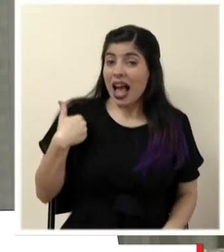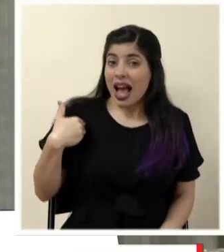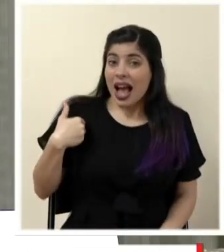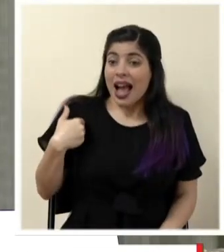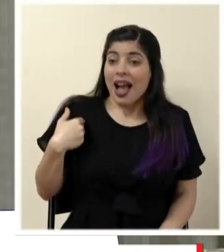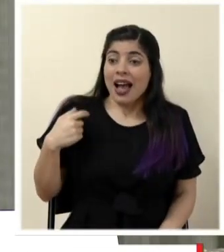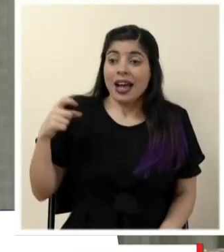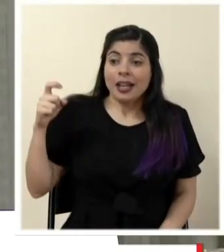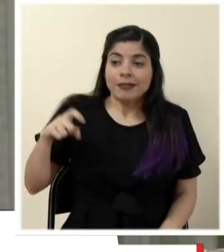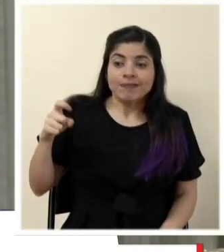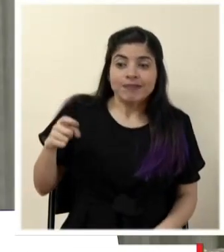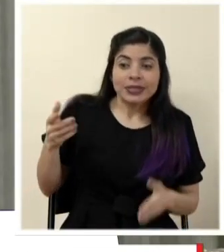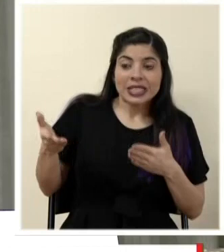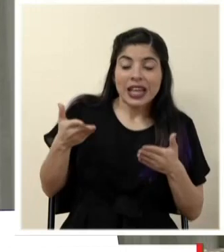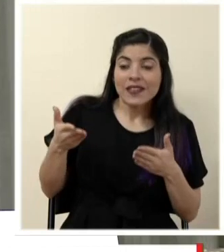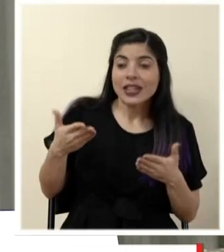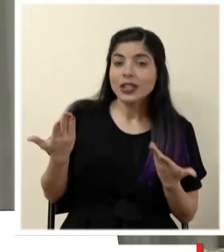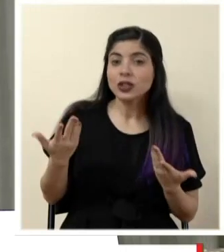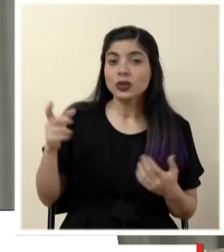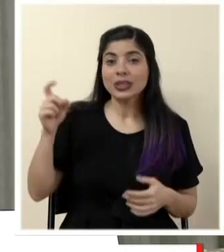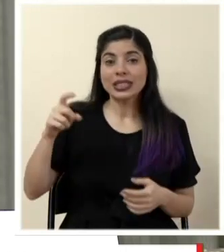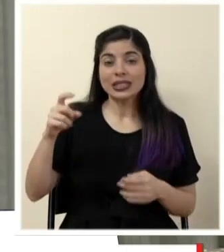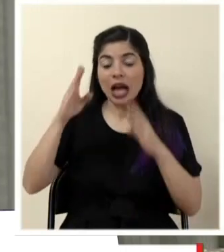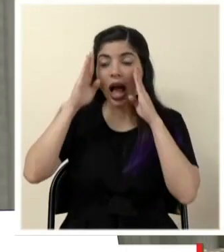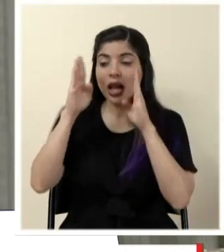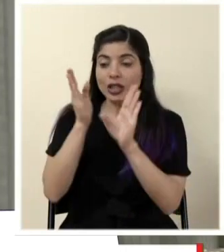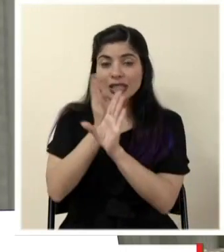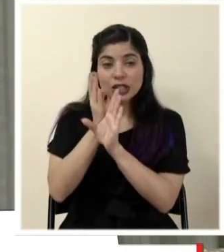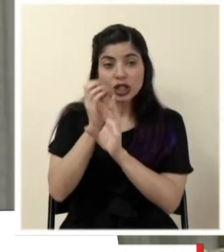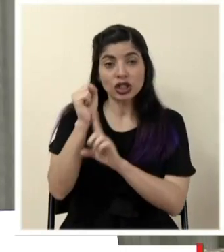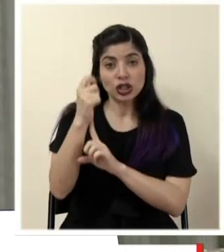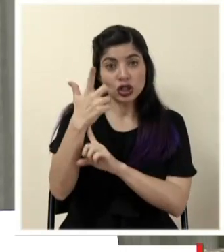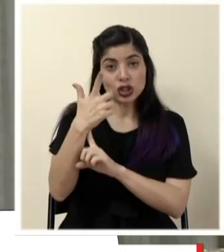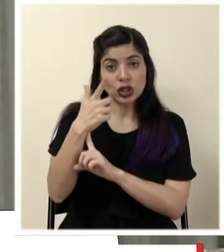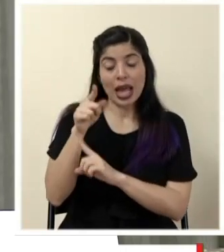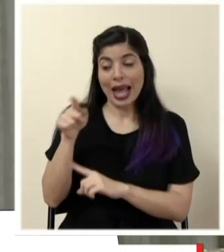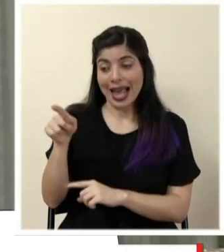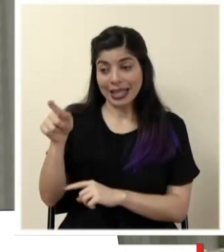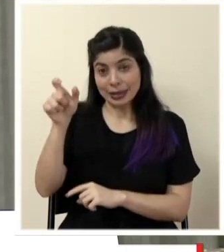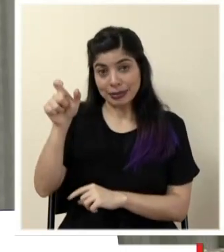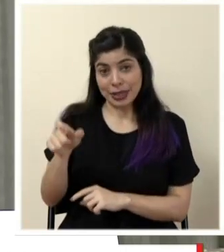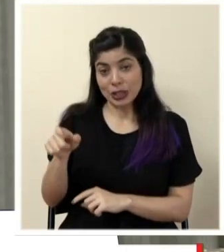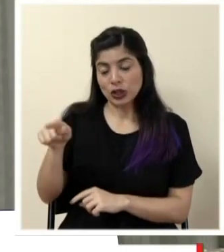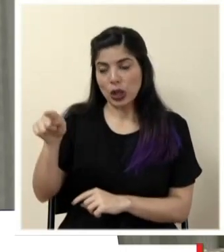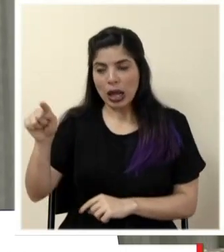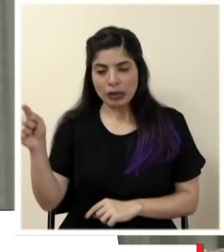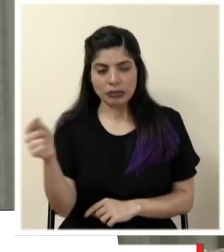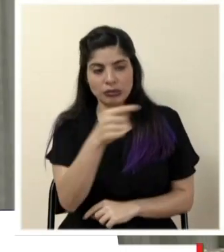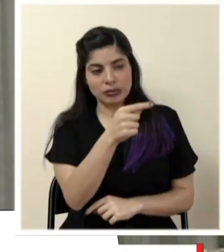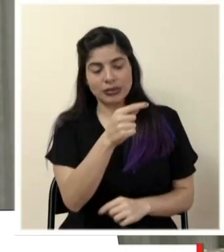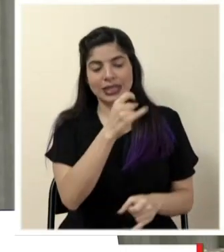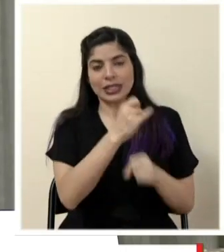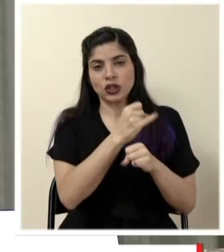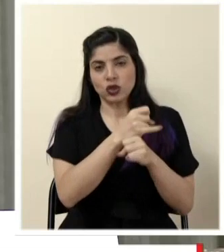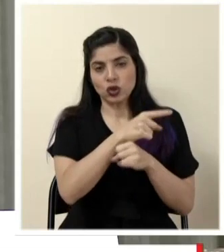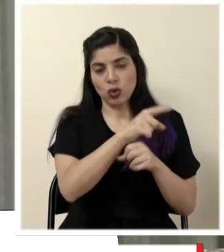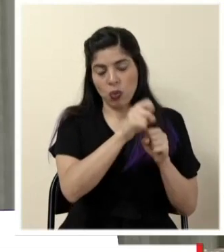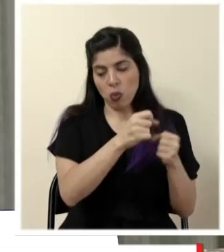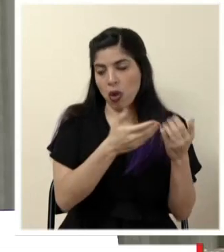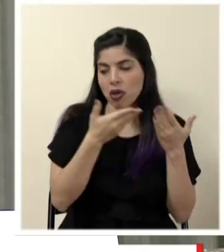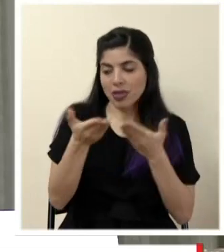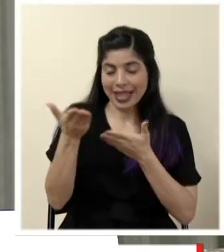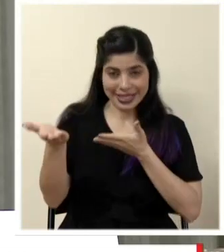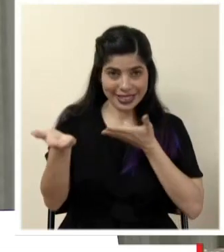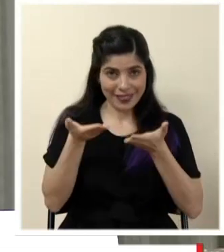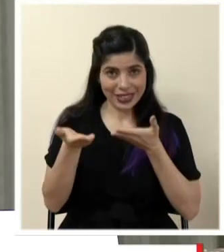de servicios, por ejemplo, de atención psicosocial, son referidos específicamente a las instituciones que ofrecen estos